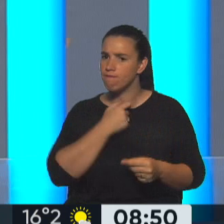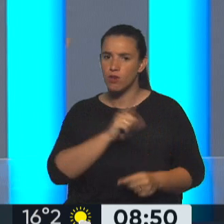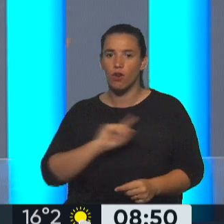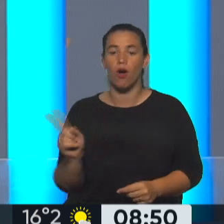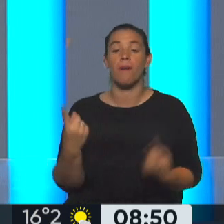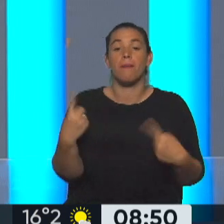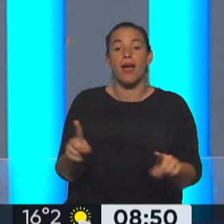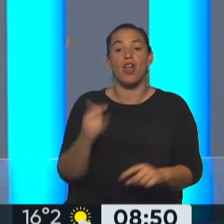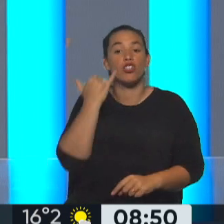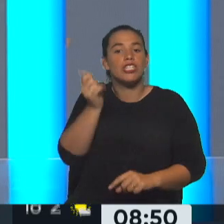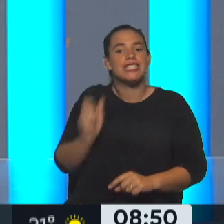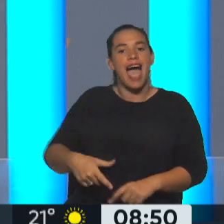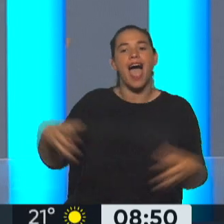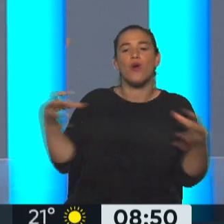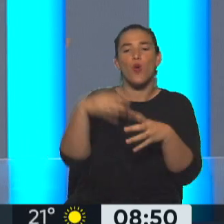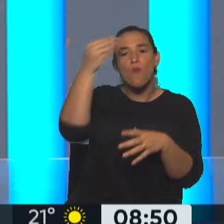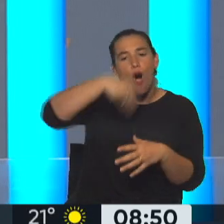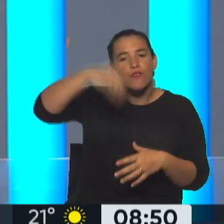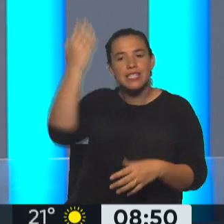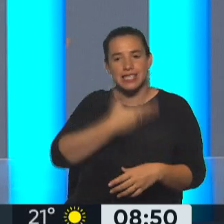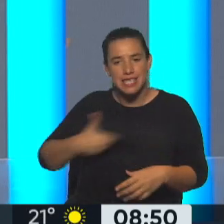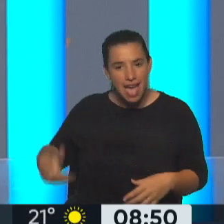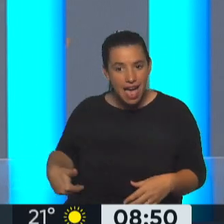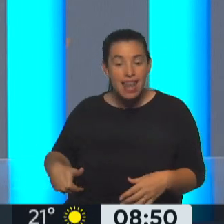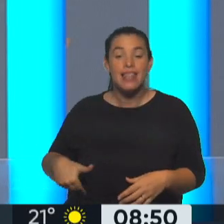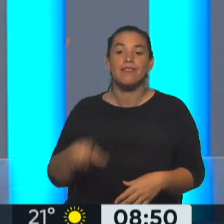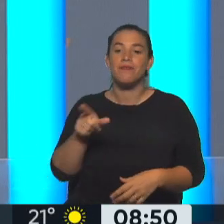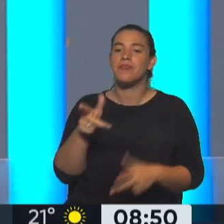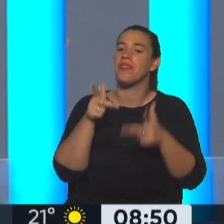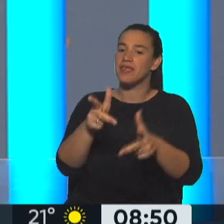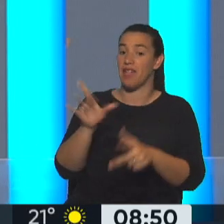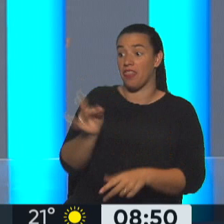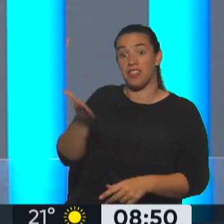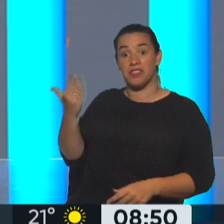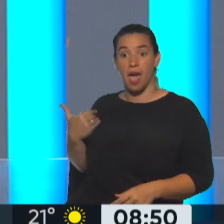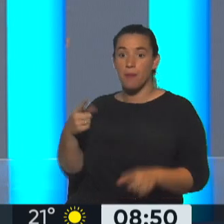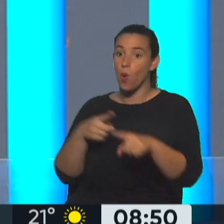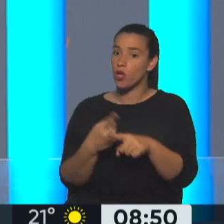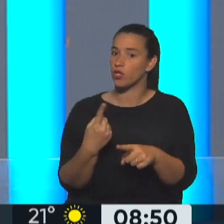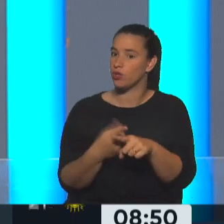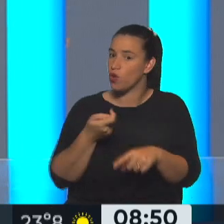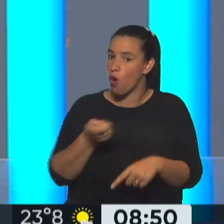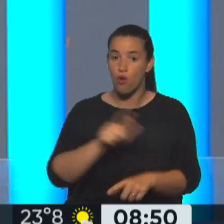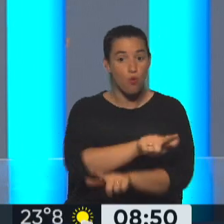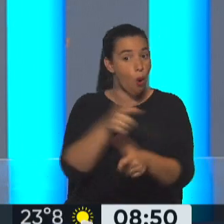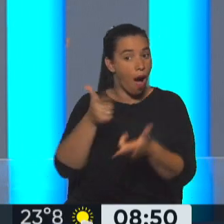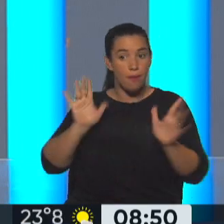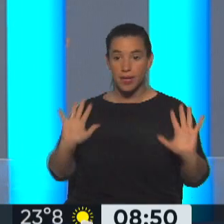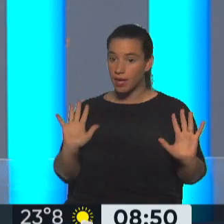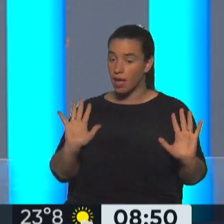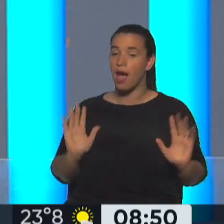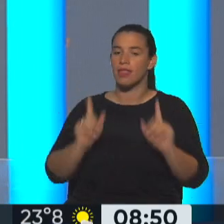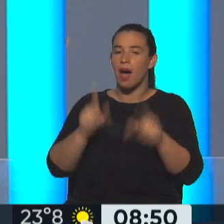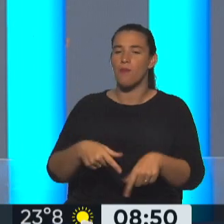desde el oficialismo señalan que en diciembre no había juicio político a la Corte y tampoco